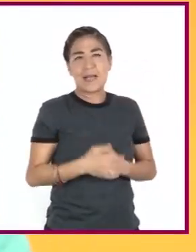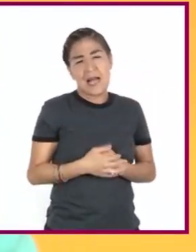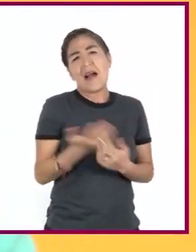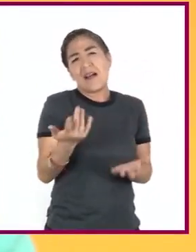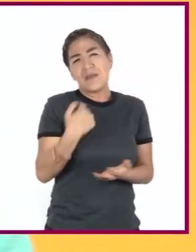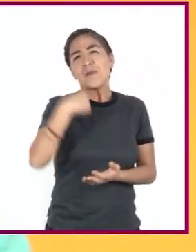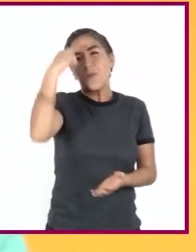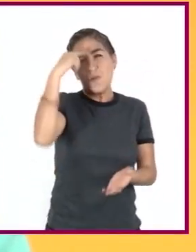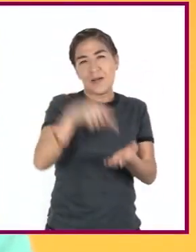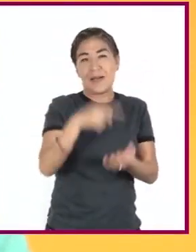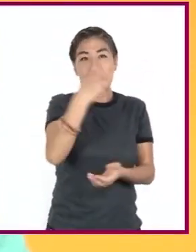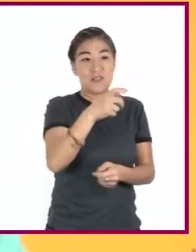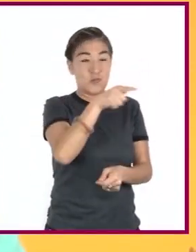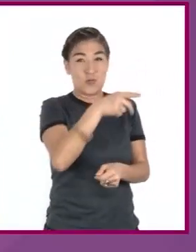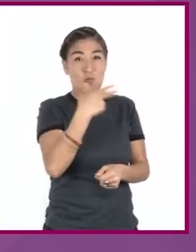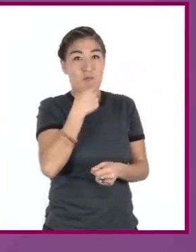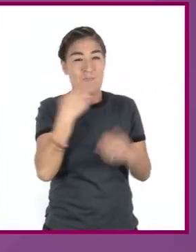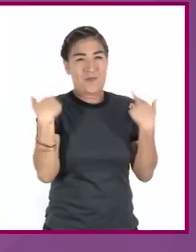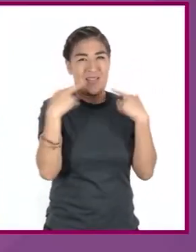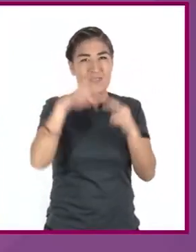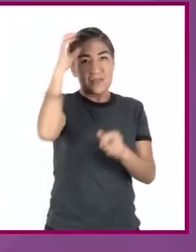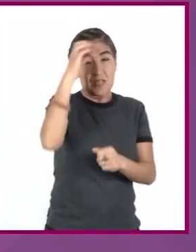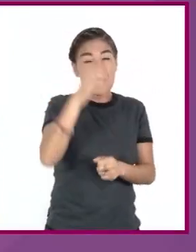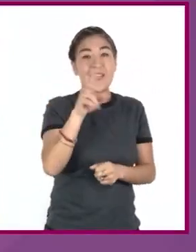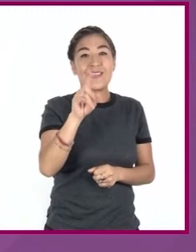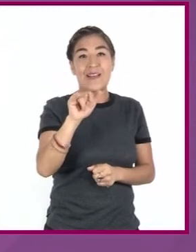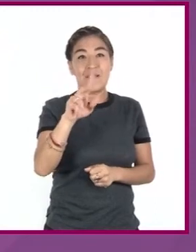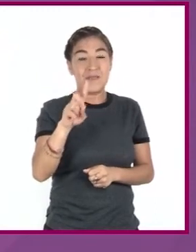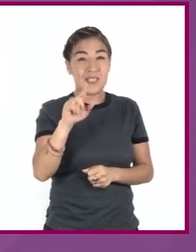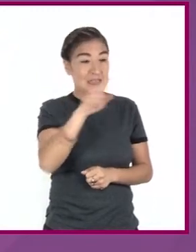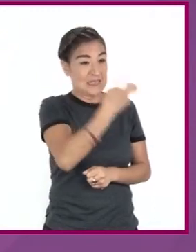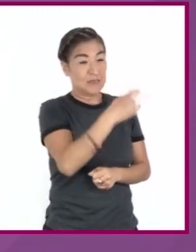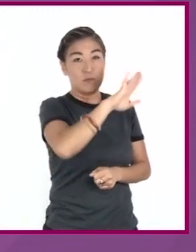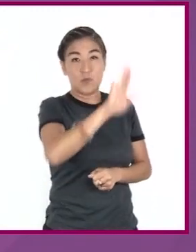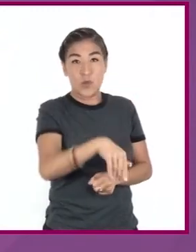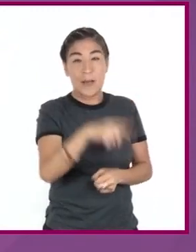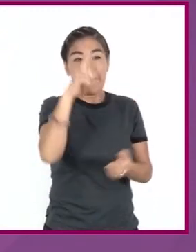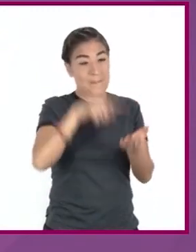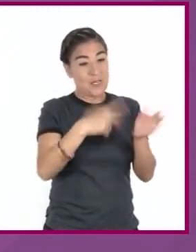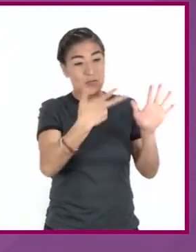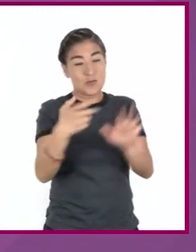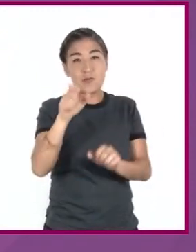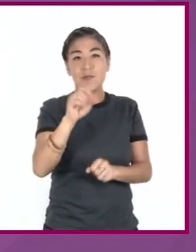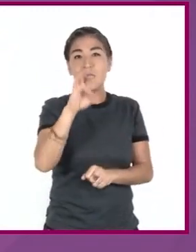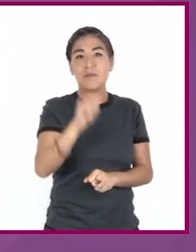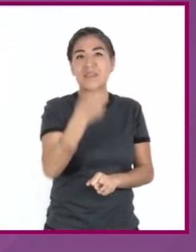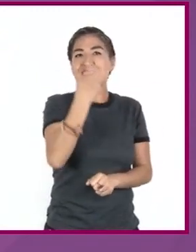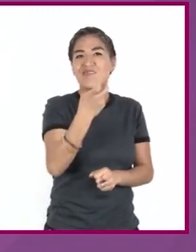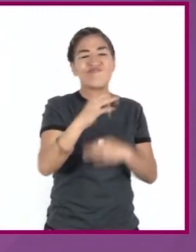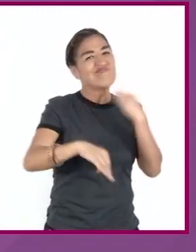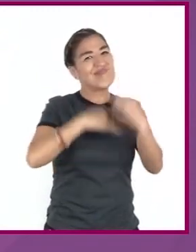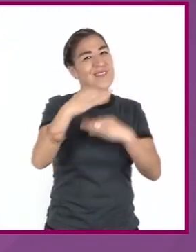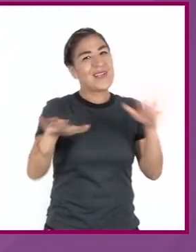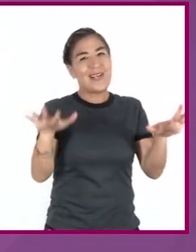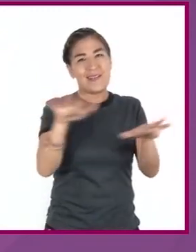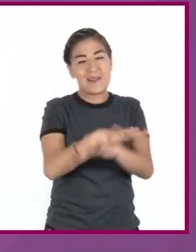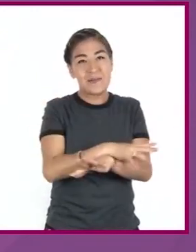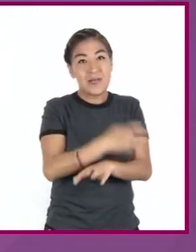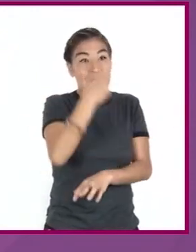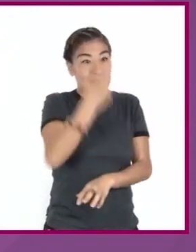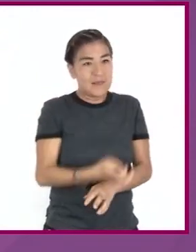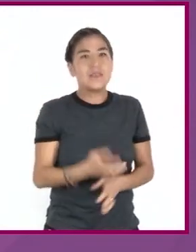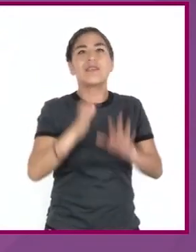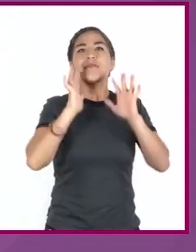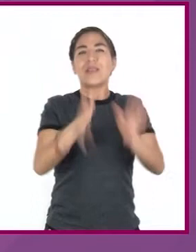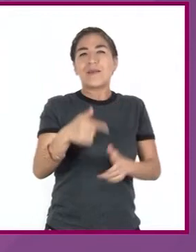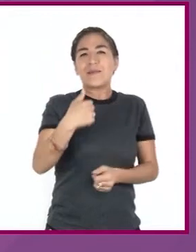eso terminó cuando falleció Davy, ¿no? Con su muerte en 1829, todo cambió. Solo hasta ese momento yo